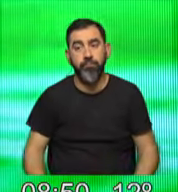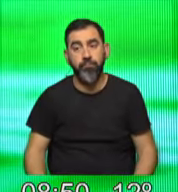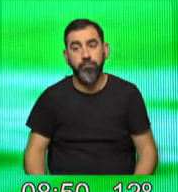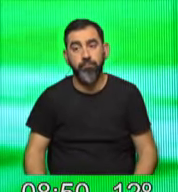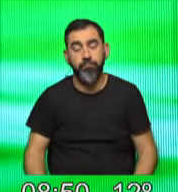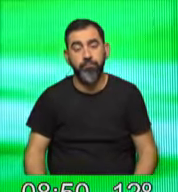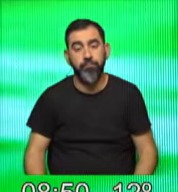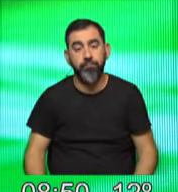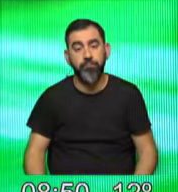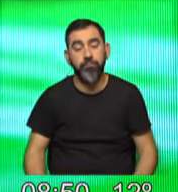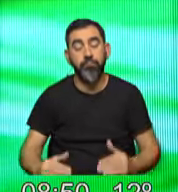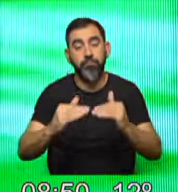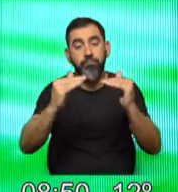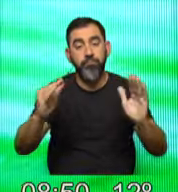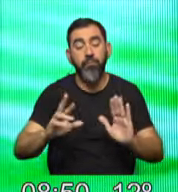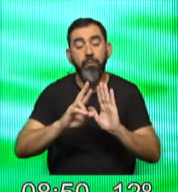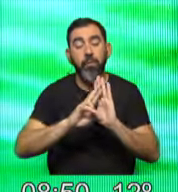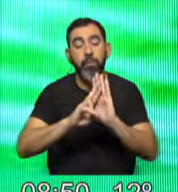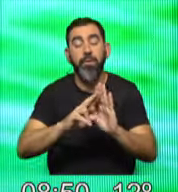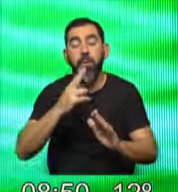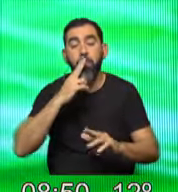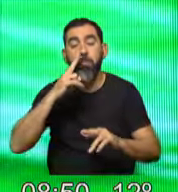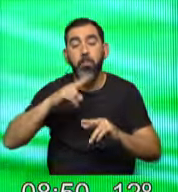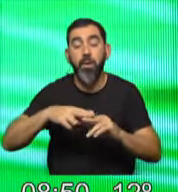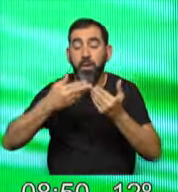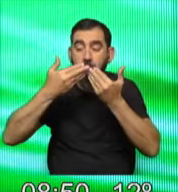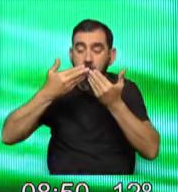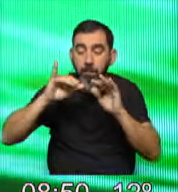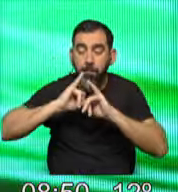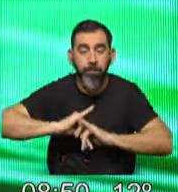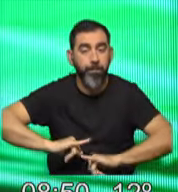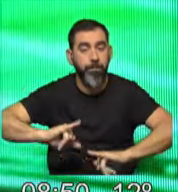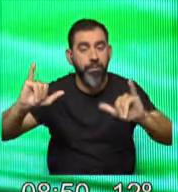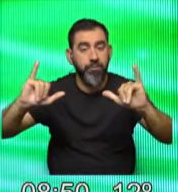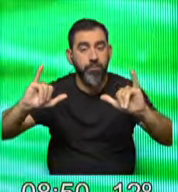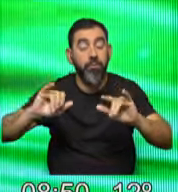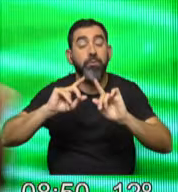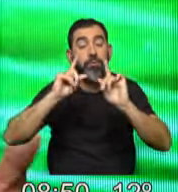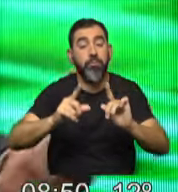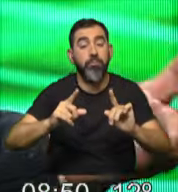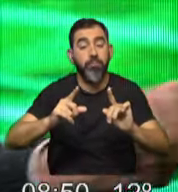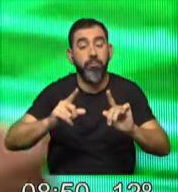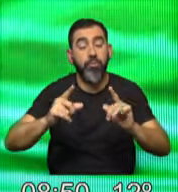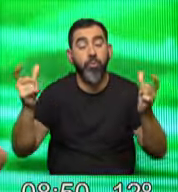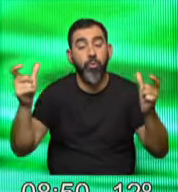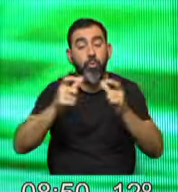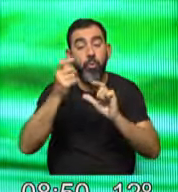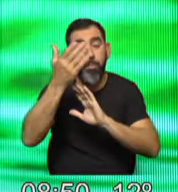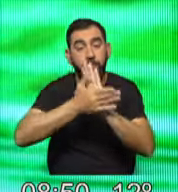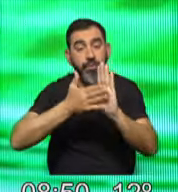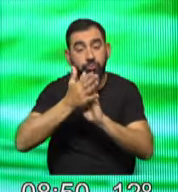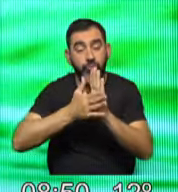a partir de la mesa representativa del martes se inicia la campaña este a partir también de la instalación de la Comisión Nacional